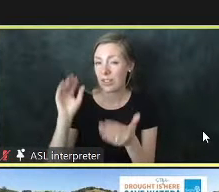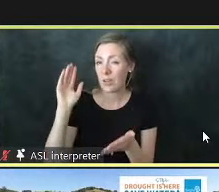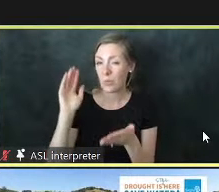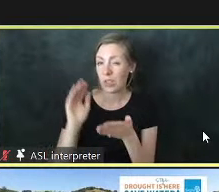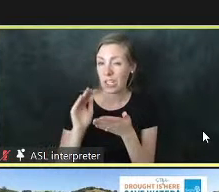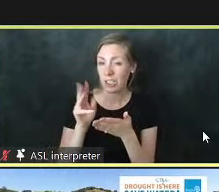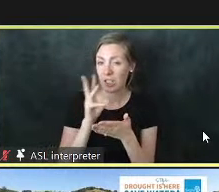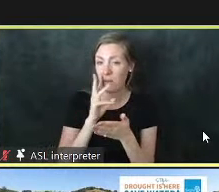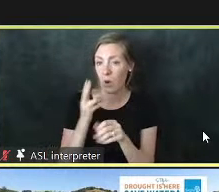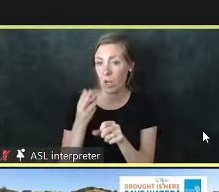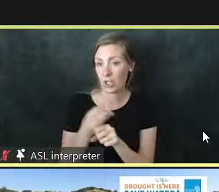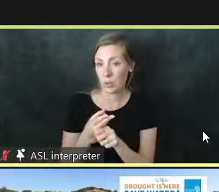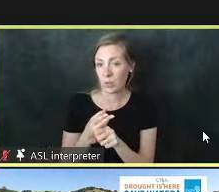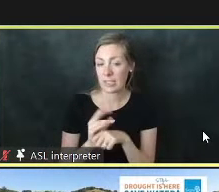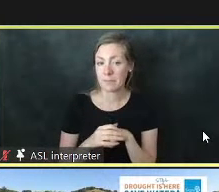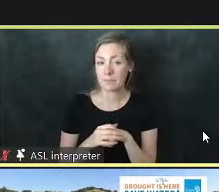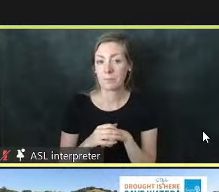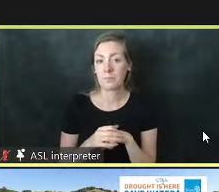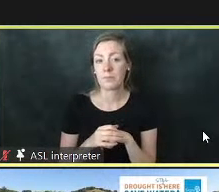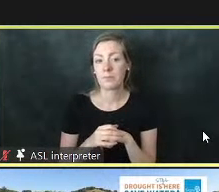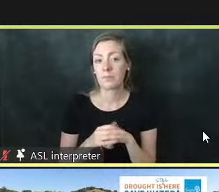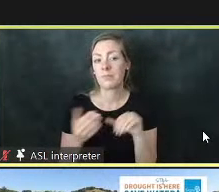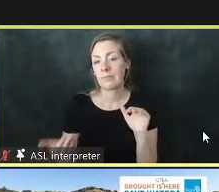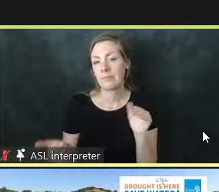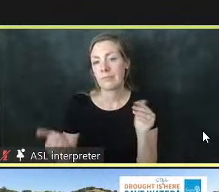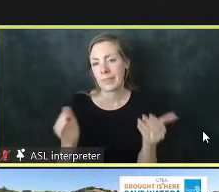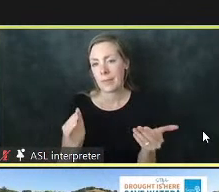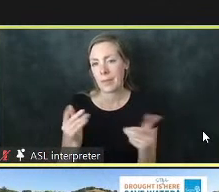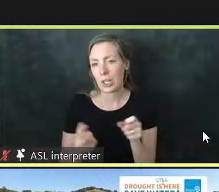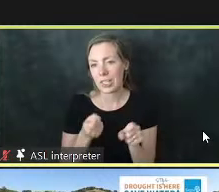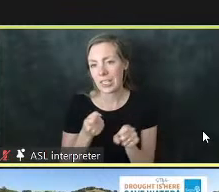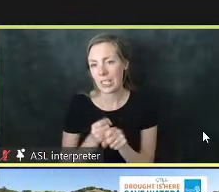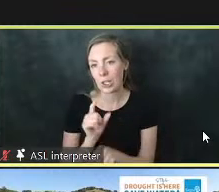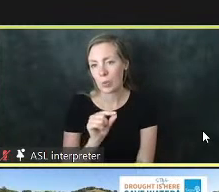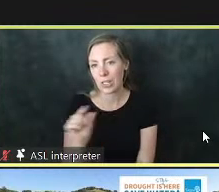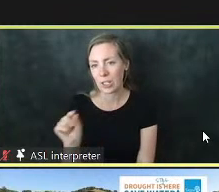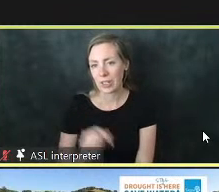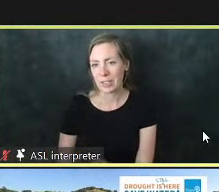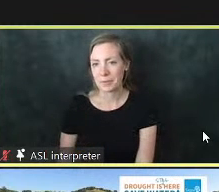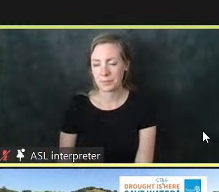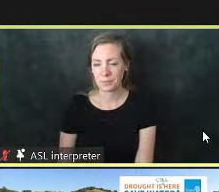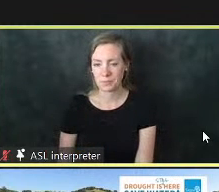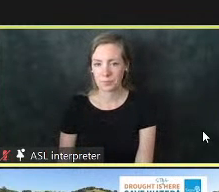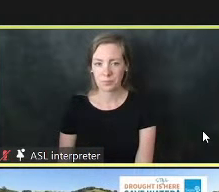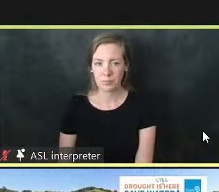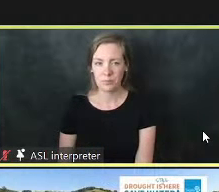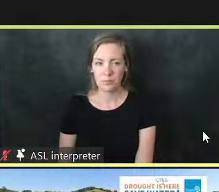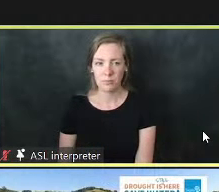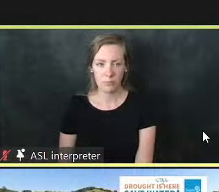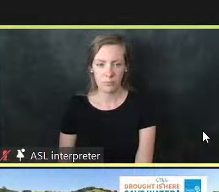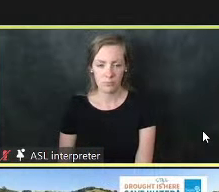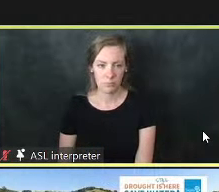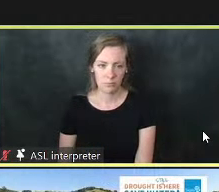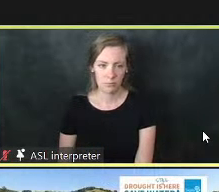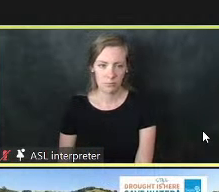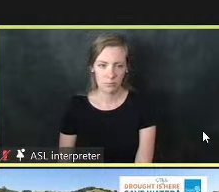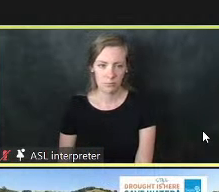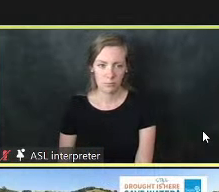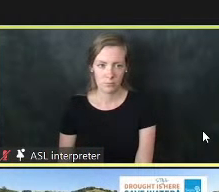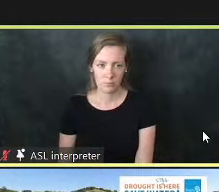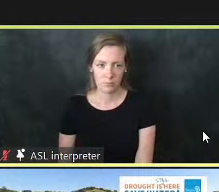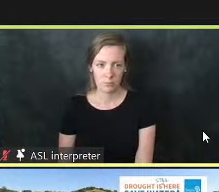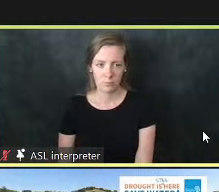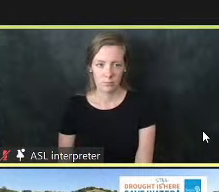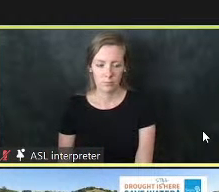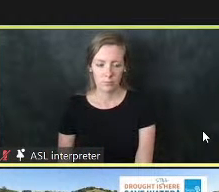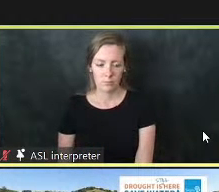use de reducción del uso de compared agua to 2020. comparado a 2020. Next slide, please. La siguiente pantalla, por favor.